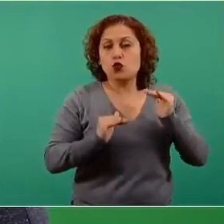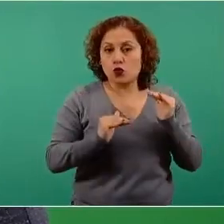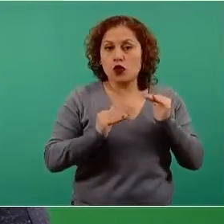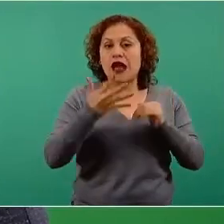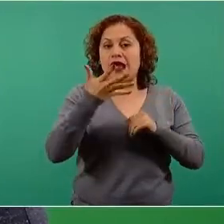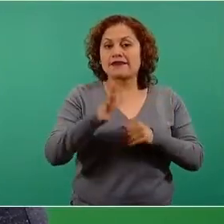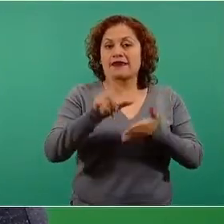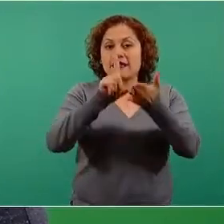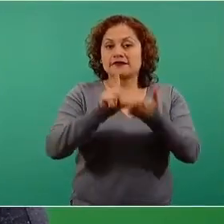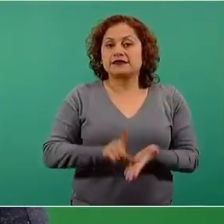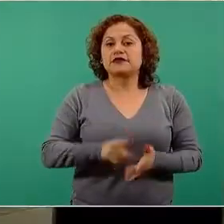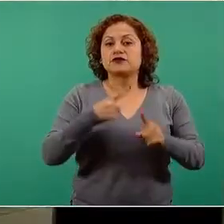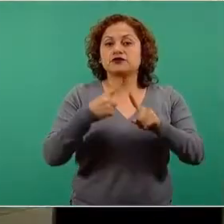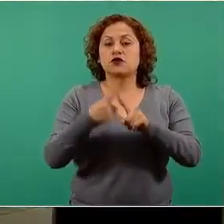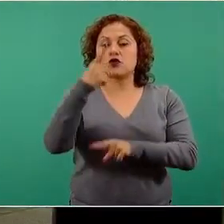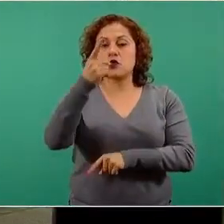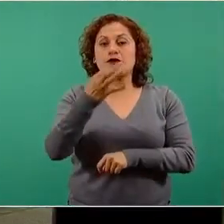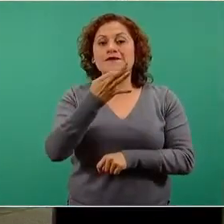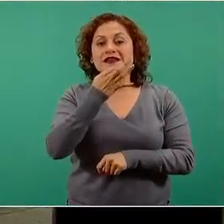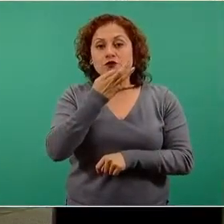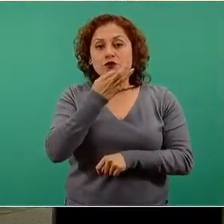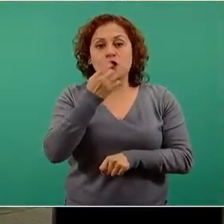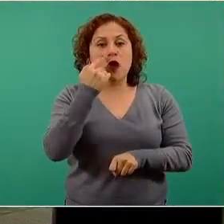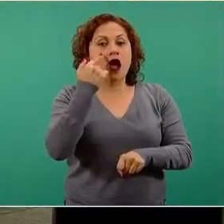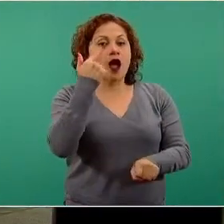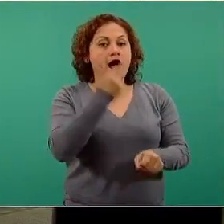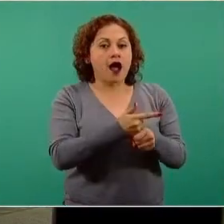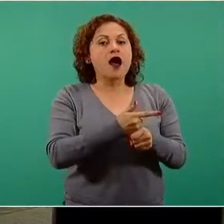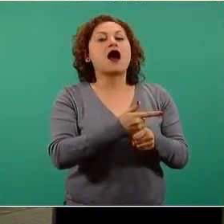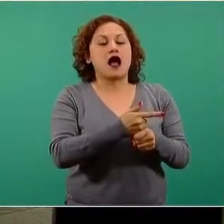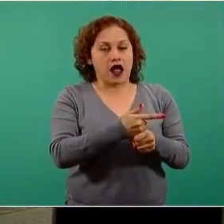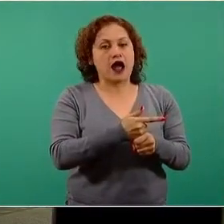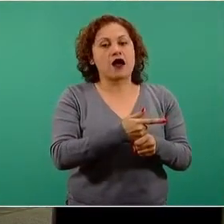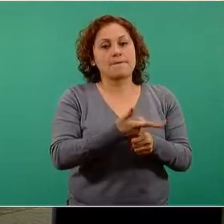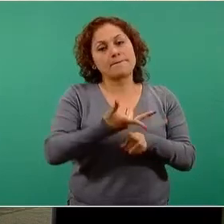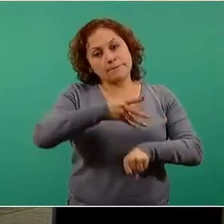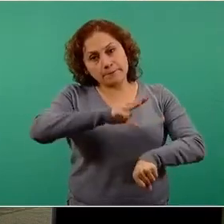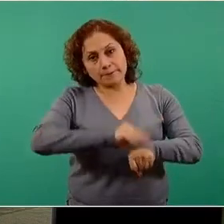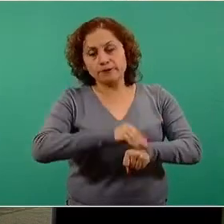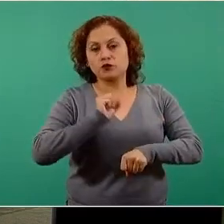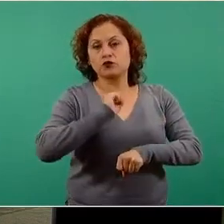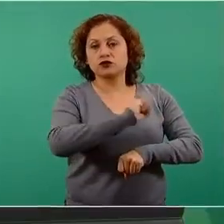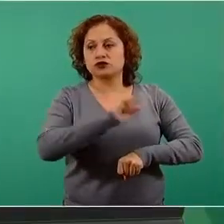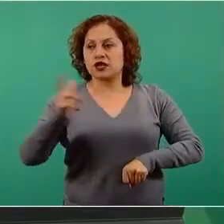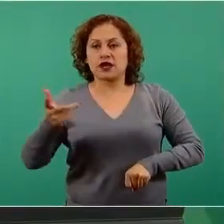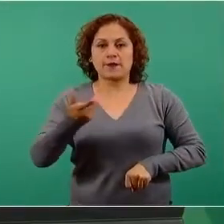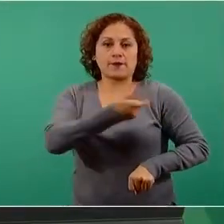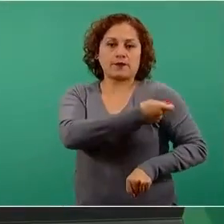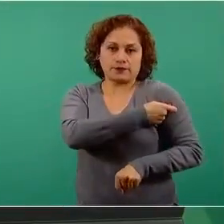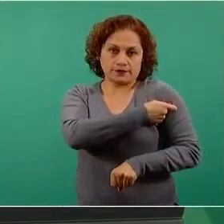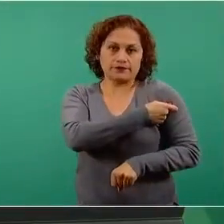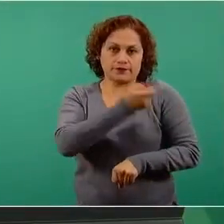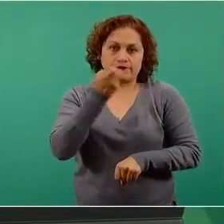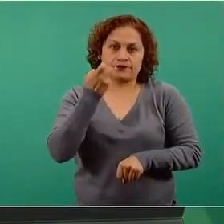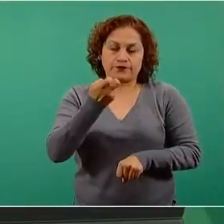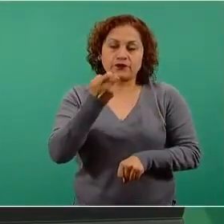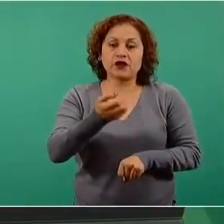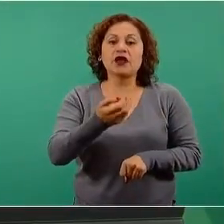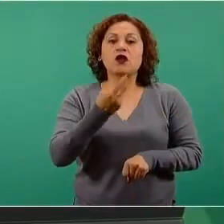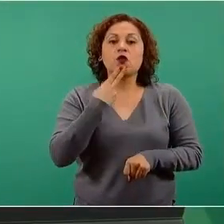por minuto. Estas son las indicaciones con las que se otorgó este uso de emergencia de